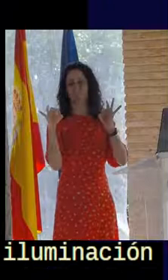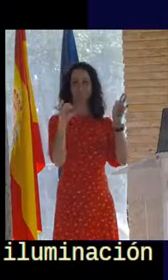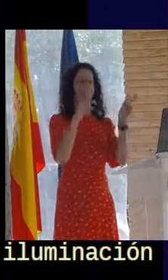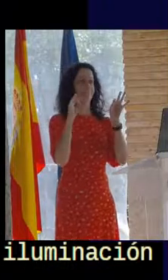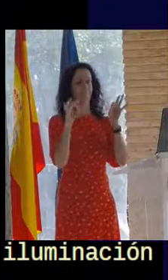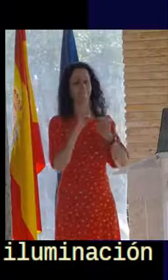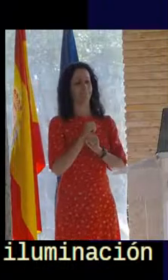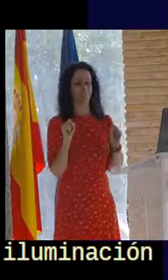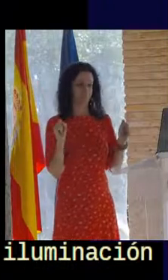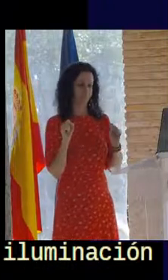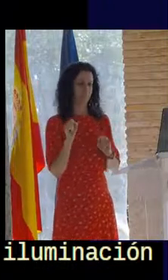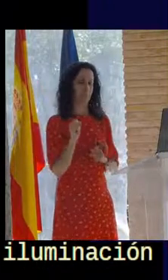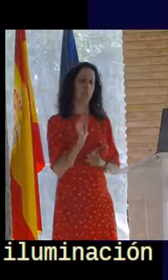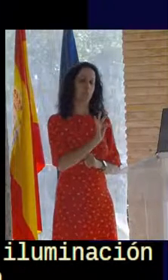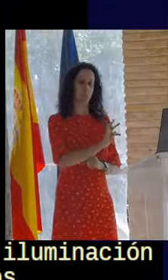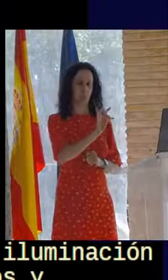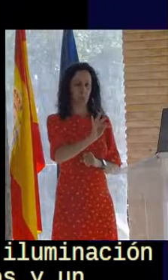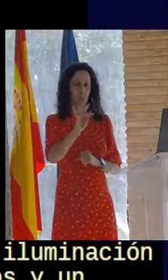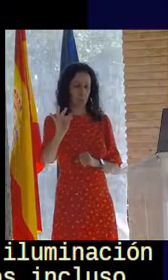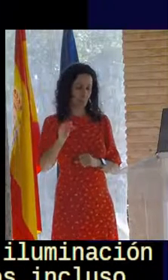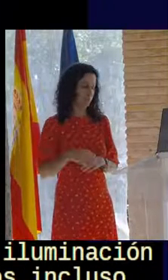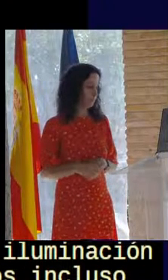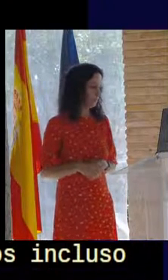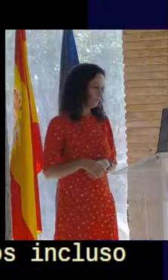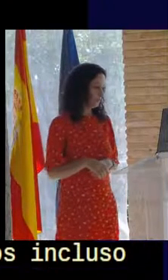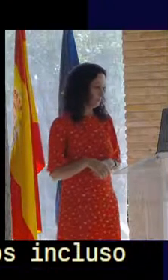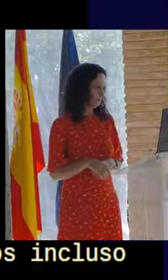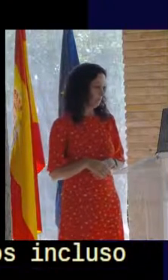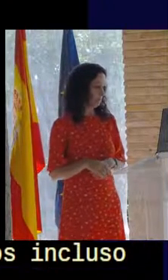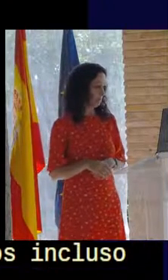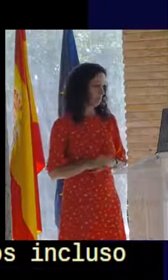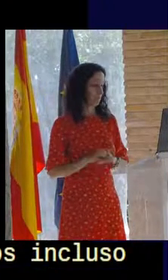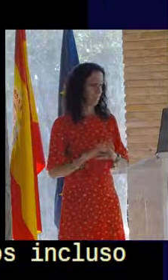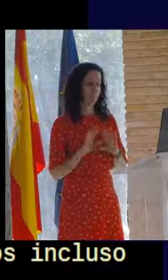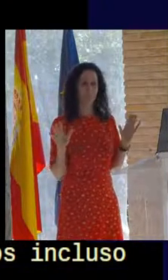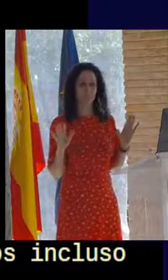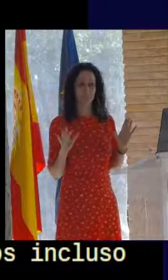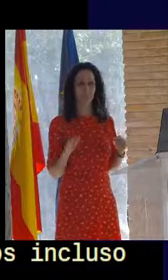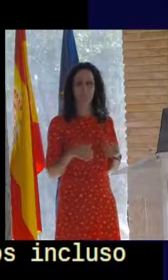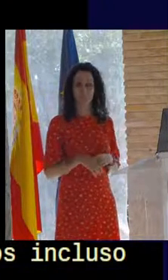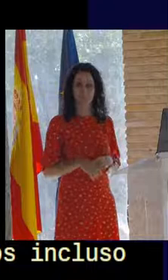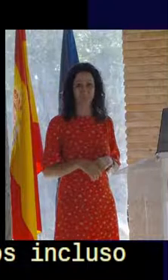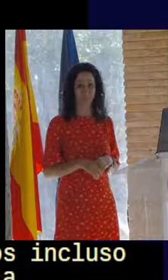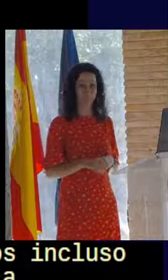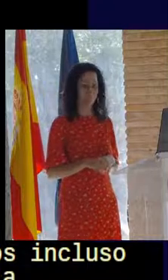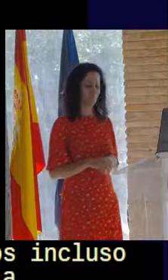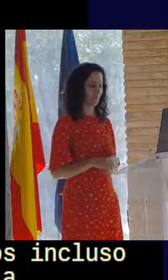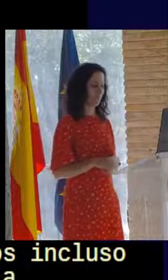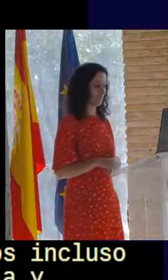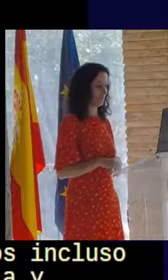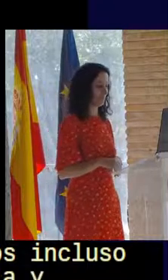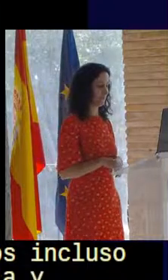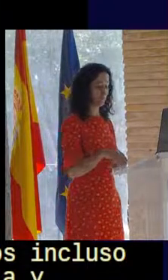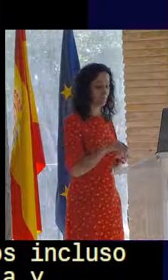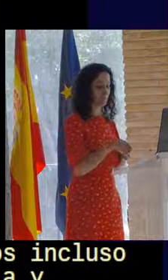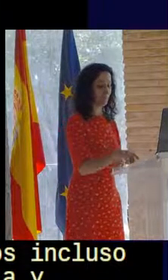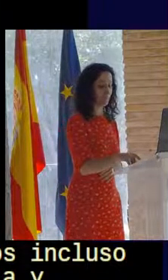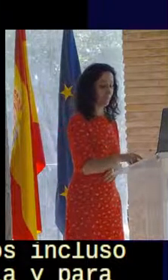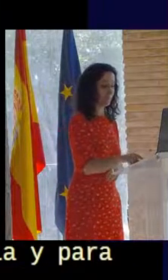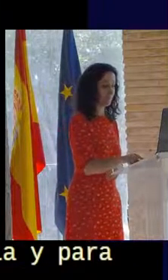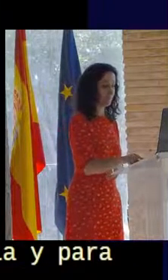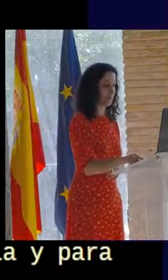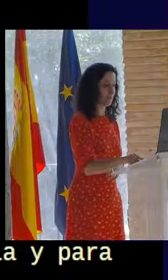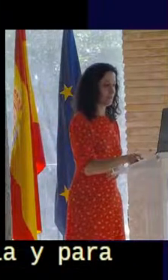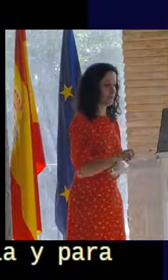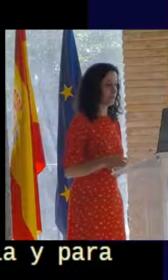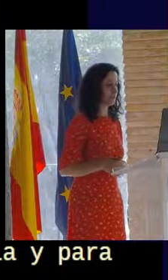debemos hacer turnos incluso Aunque utilice oral en turnos para saber quién habla y y para que le llegue